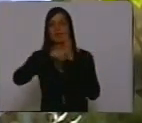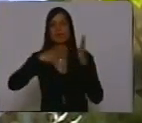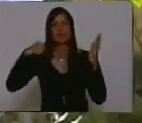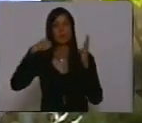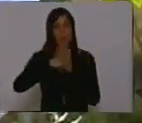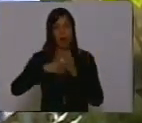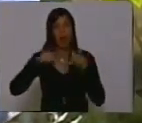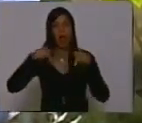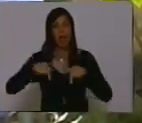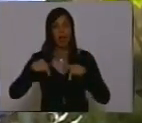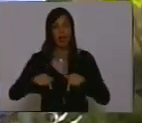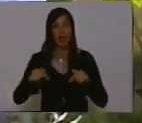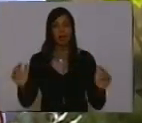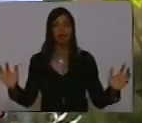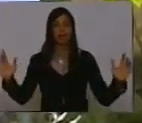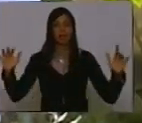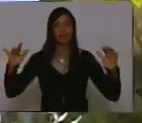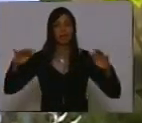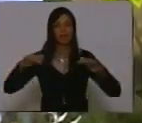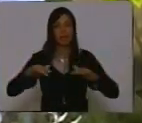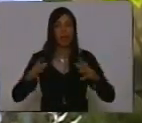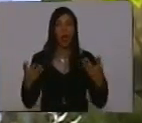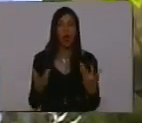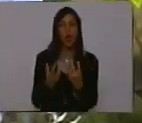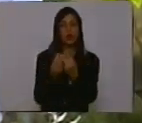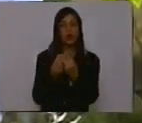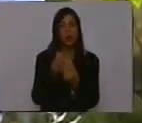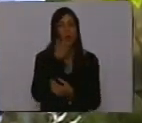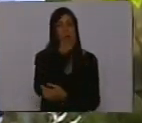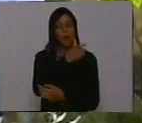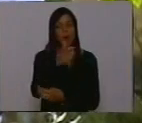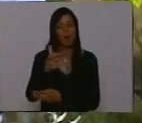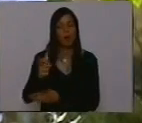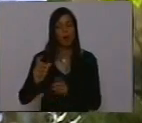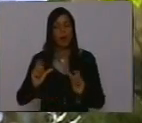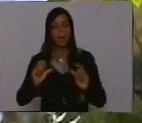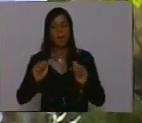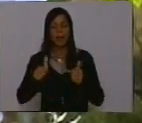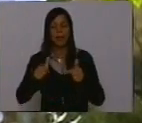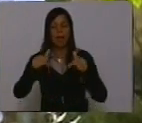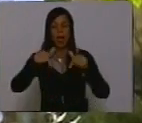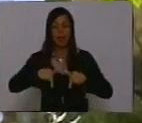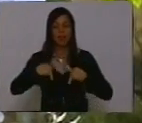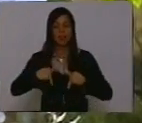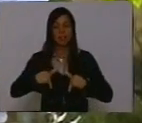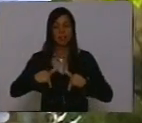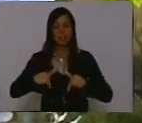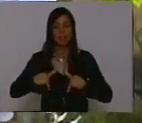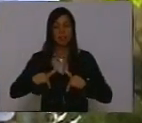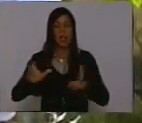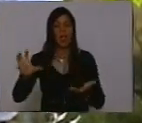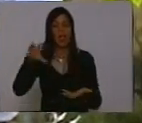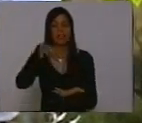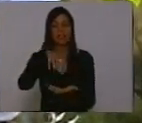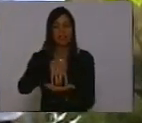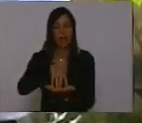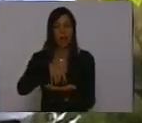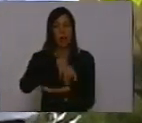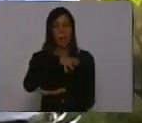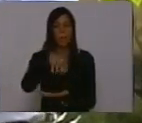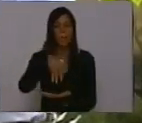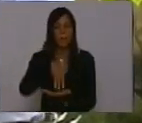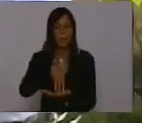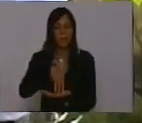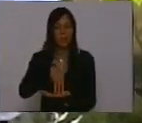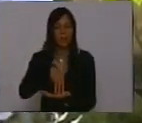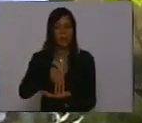Que hoy estemos nosotros sesionando con el pueblo e iniciando acá, en este estado, como decía el